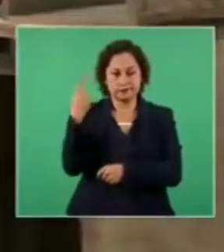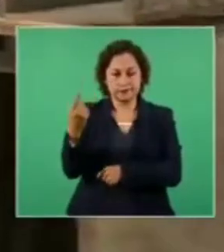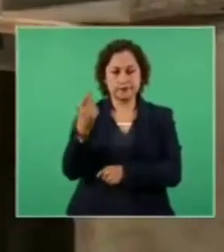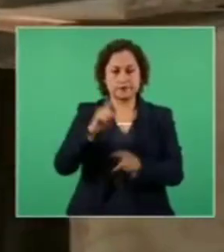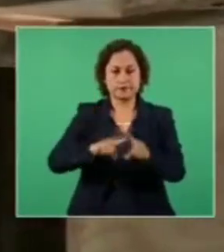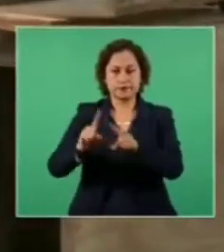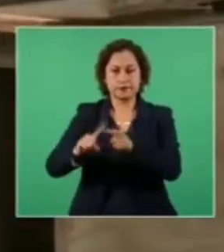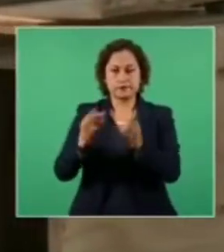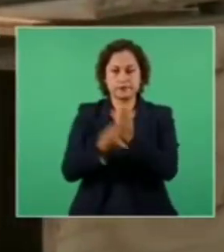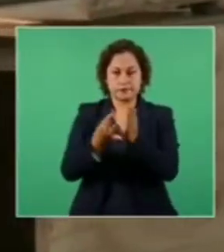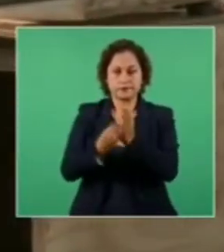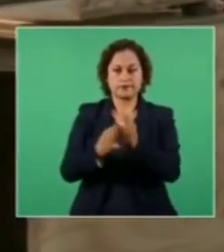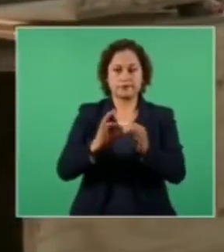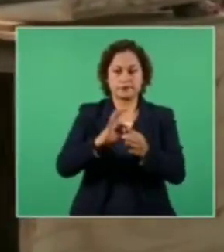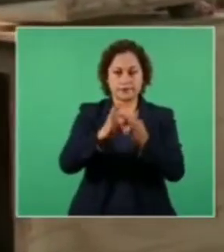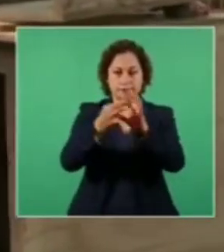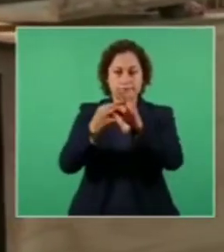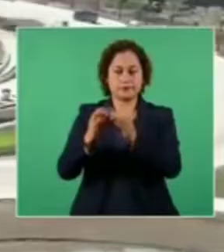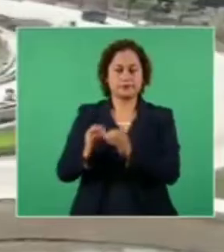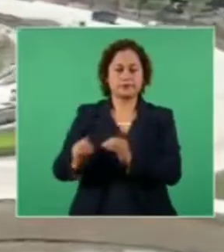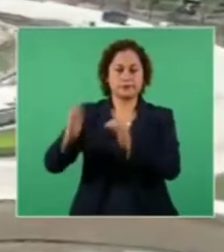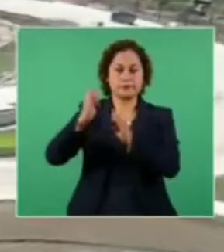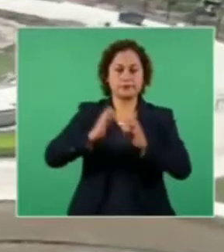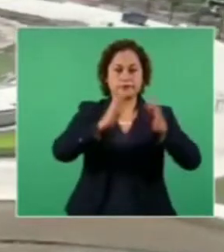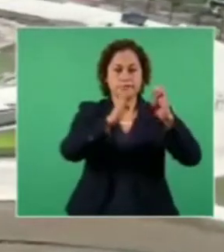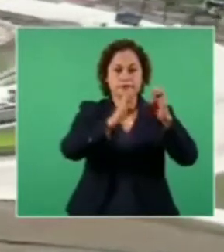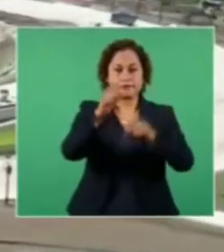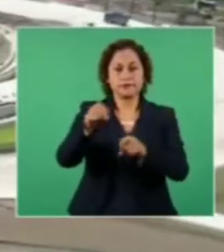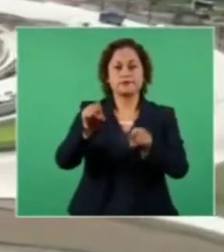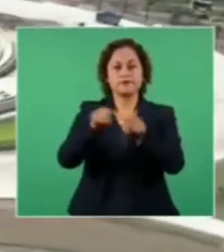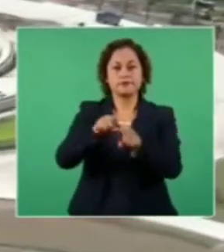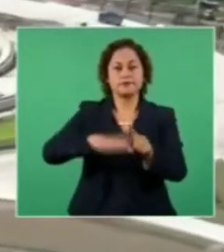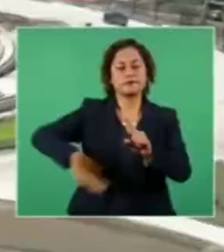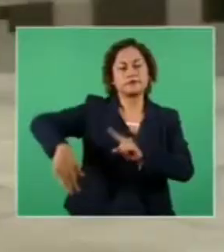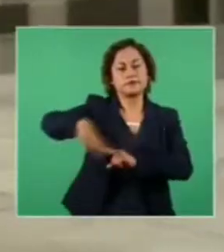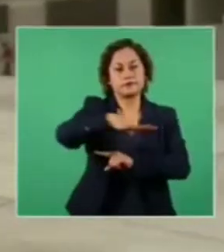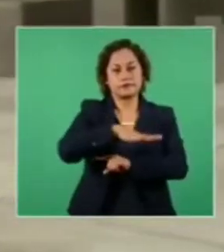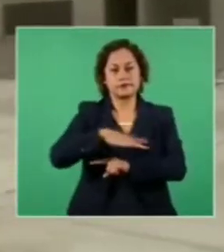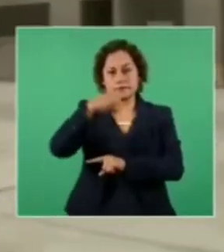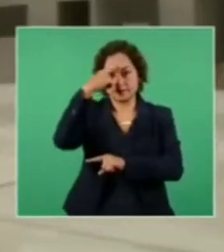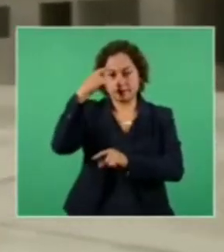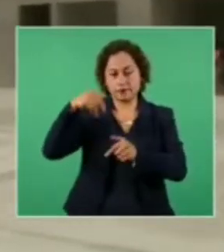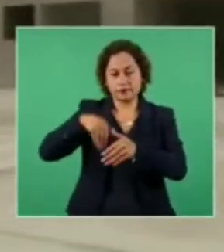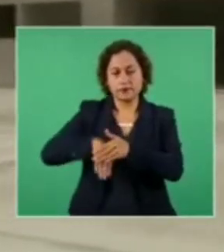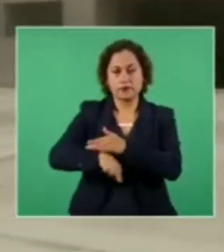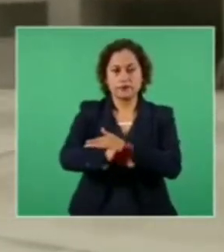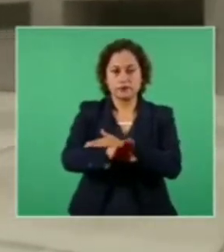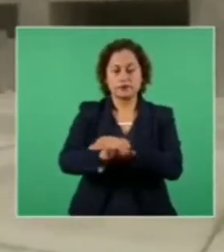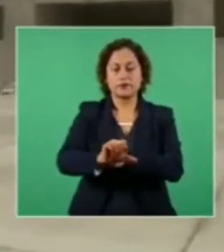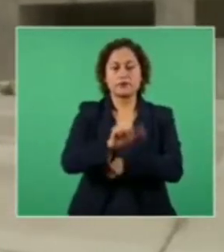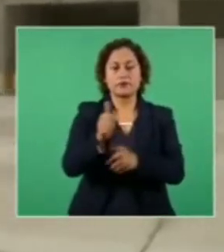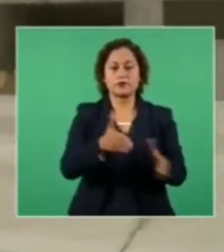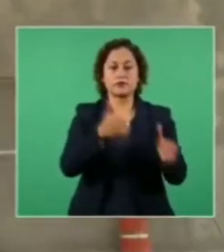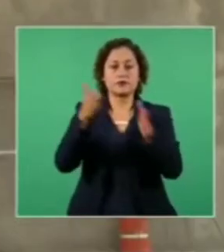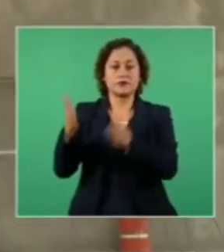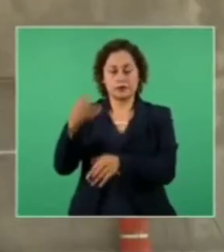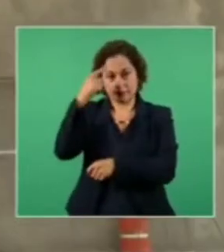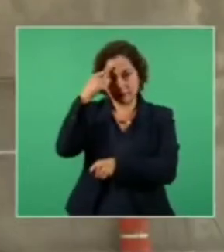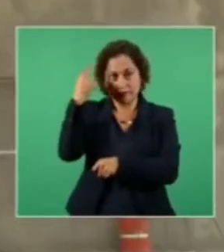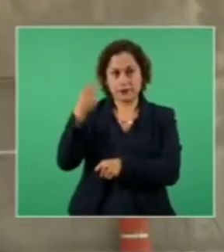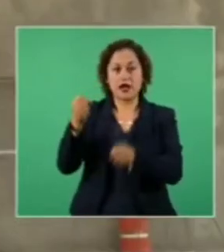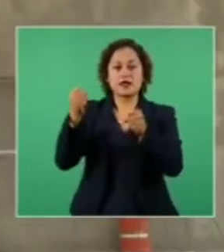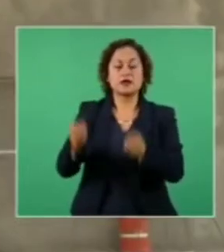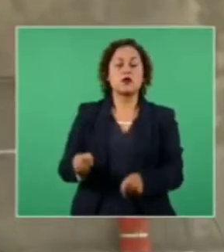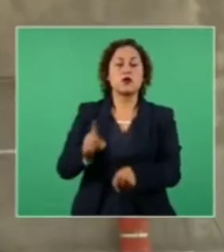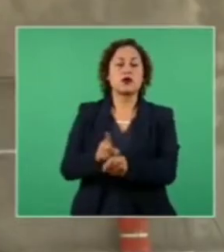de la base para la escultura del General Felipe Ángeles en la glorieta de acceso. Y en el área de transferencia de seguridad del AIFA, se